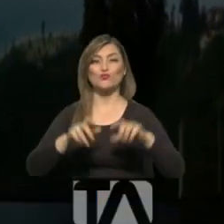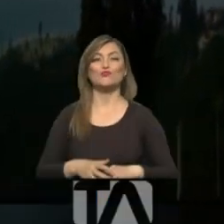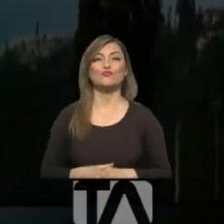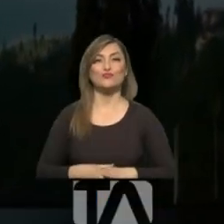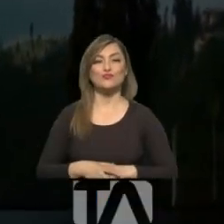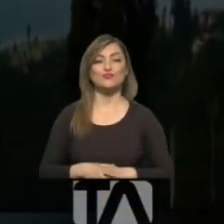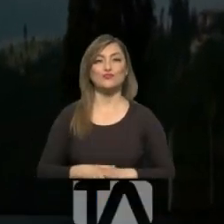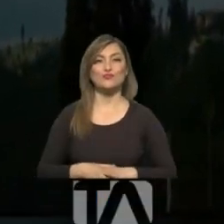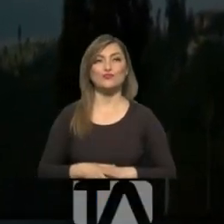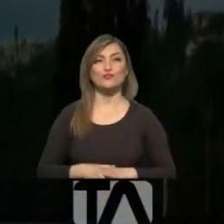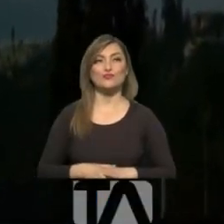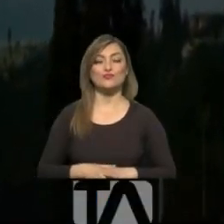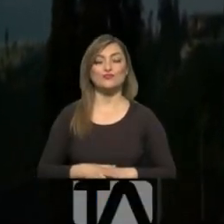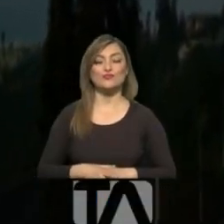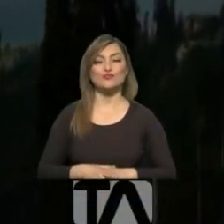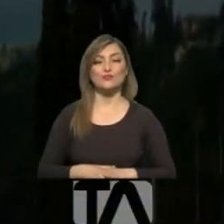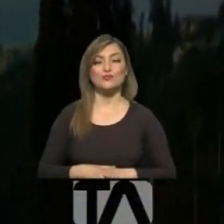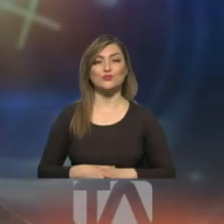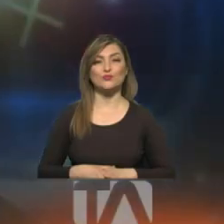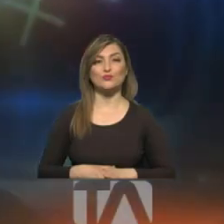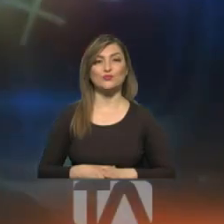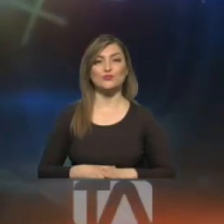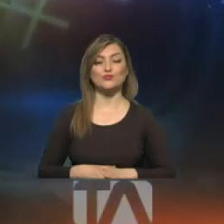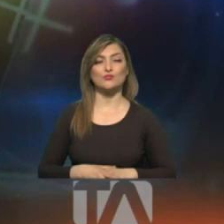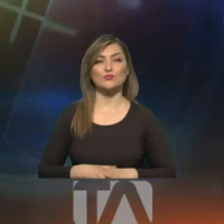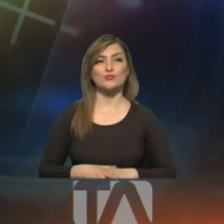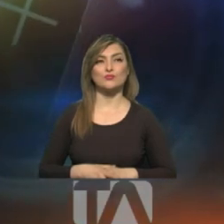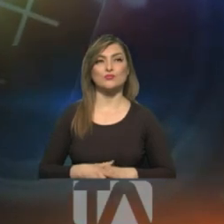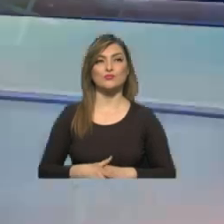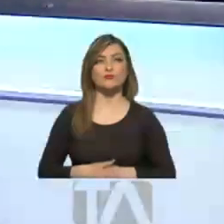desde el sector de Calderón. Sebastián Piedra, 24 horas.